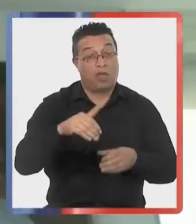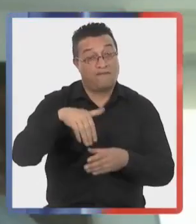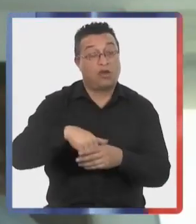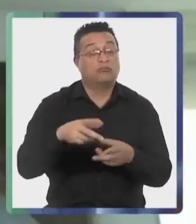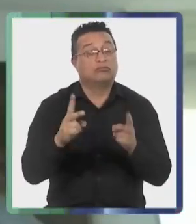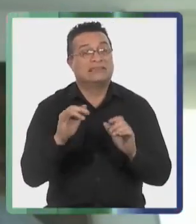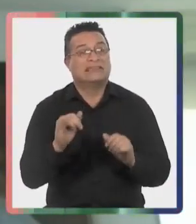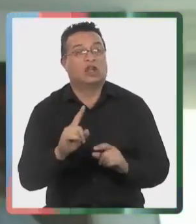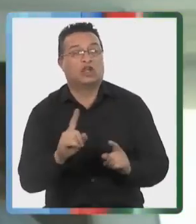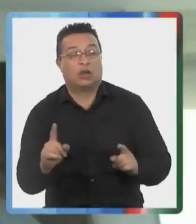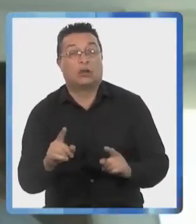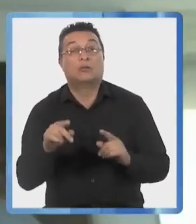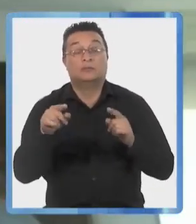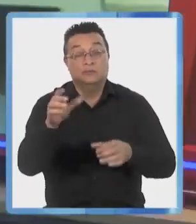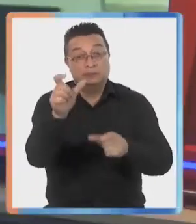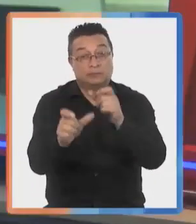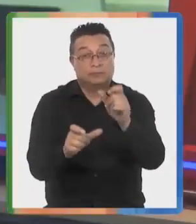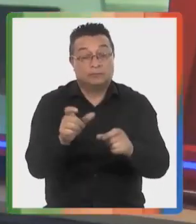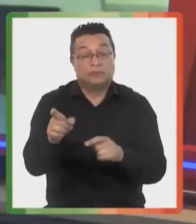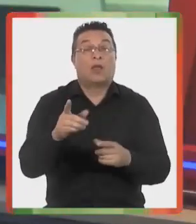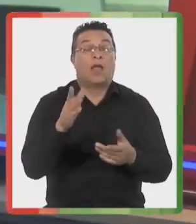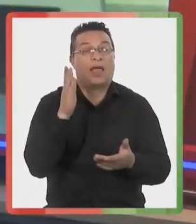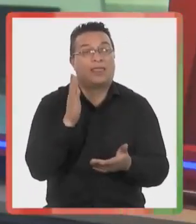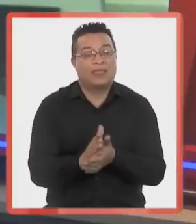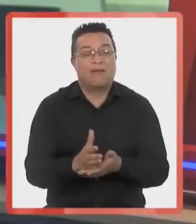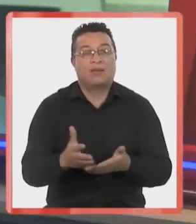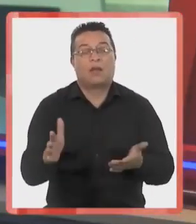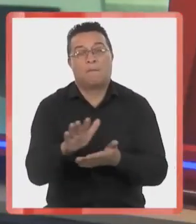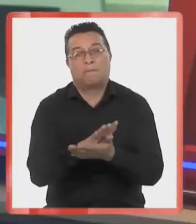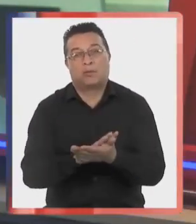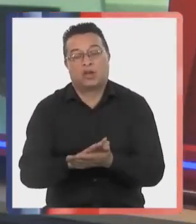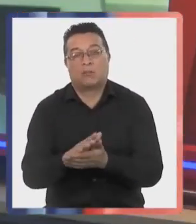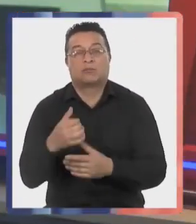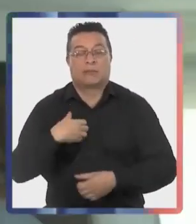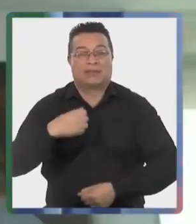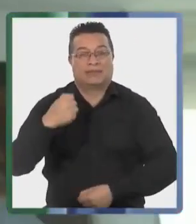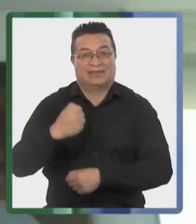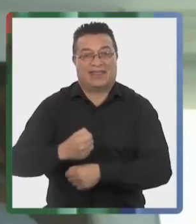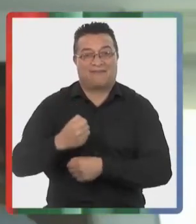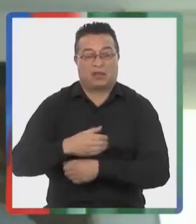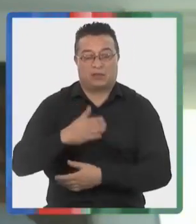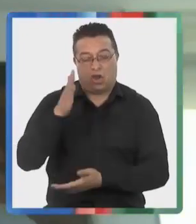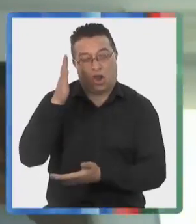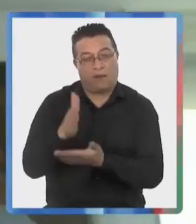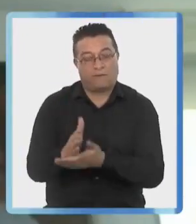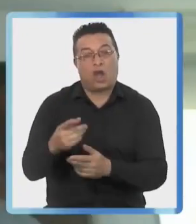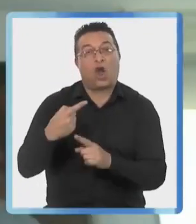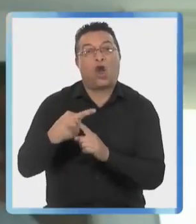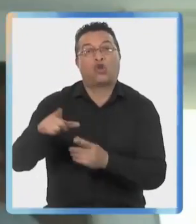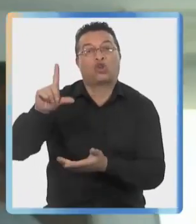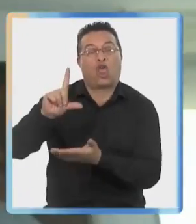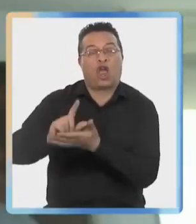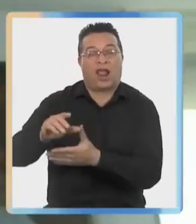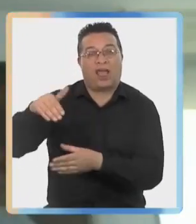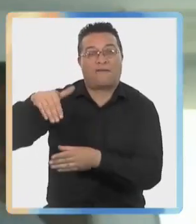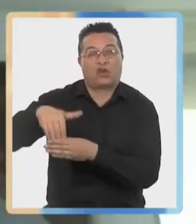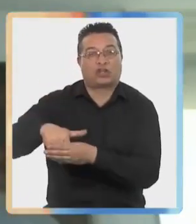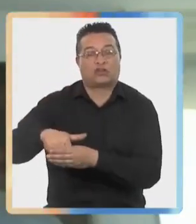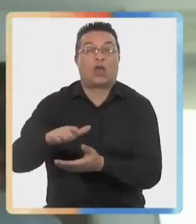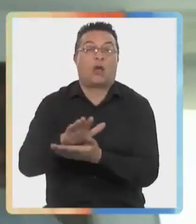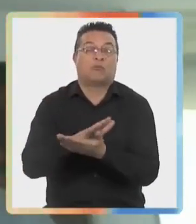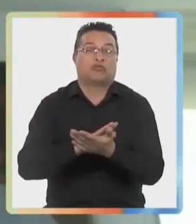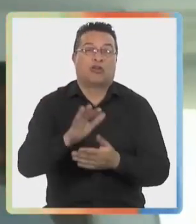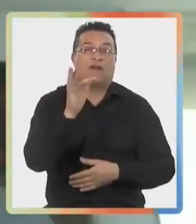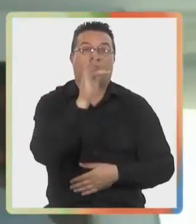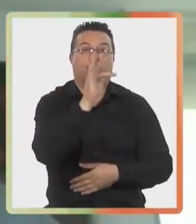no. También las personas que tengan que desempeñar funciones en otro local de votación, como el caso